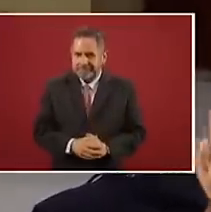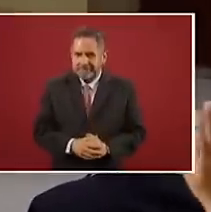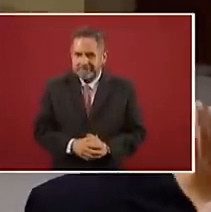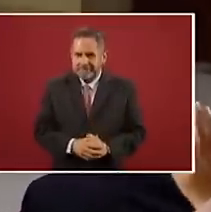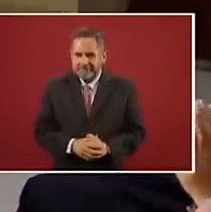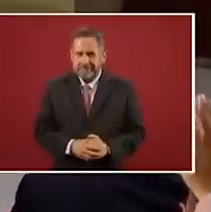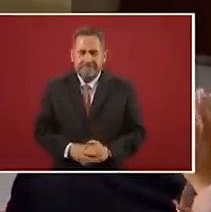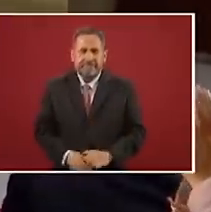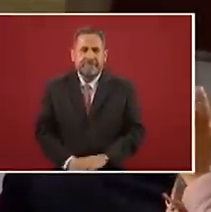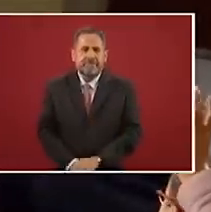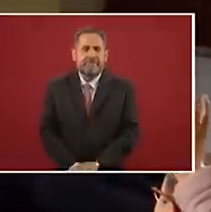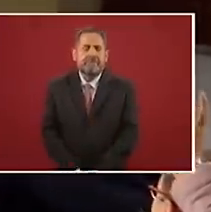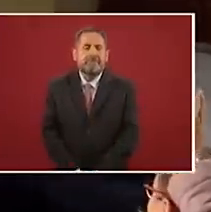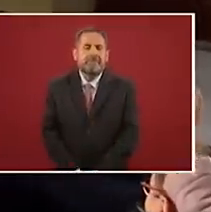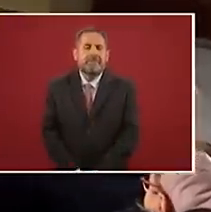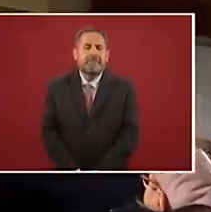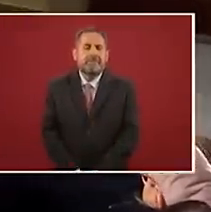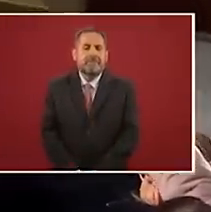Muy bien.